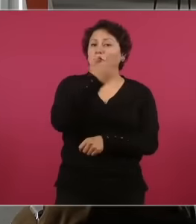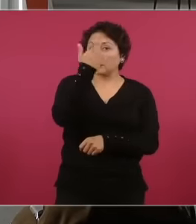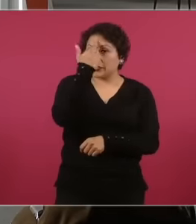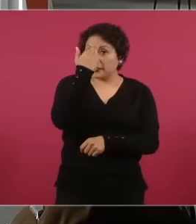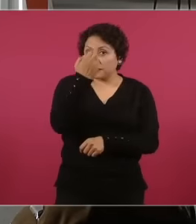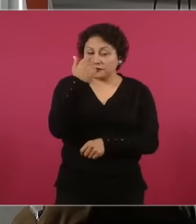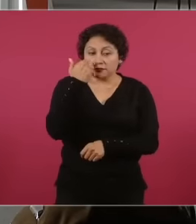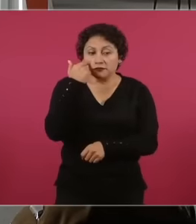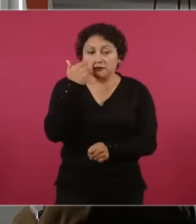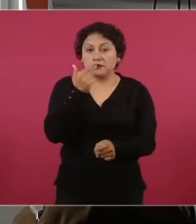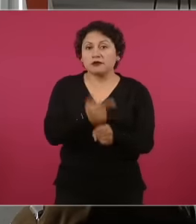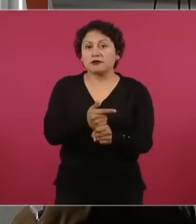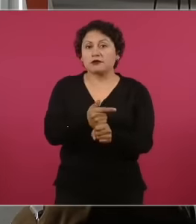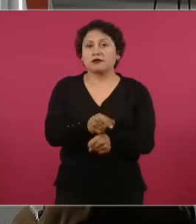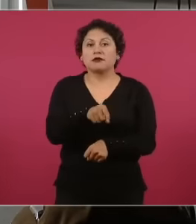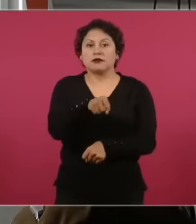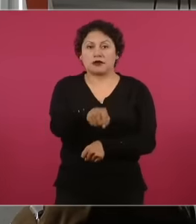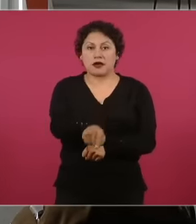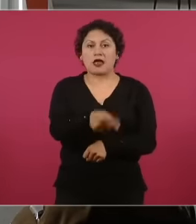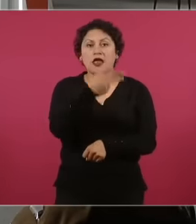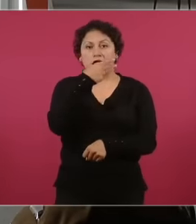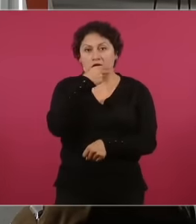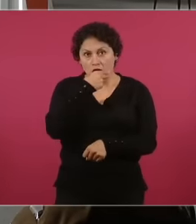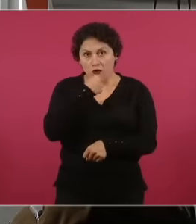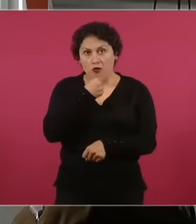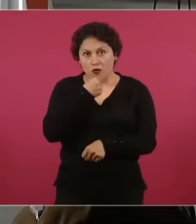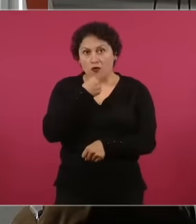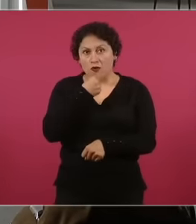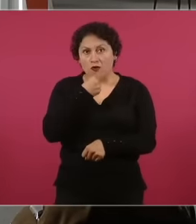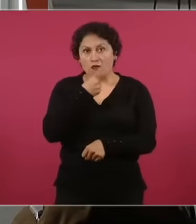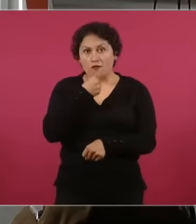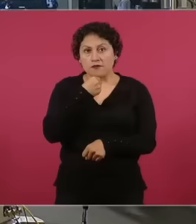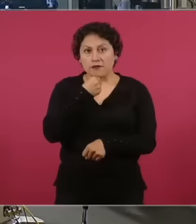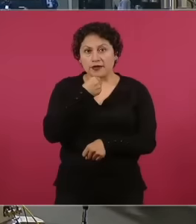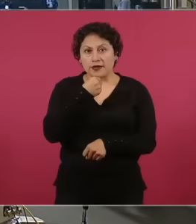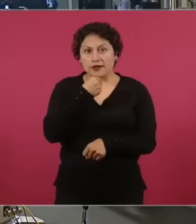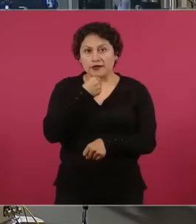pues no fue electo por el pueblo.